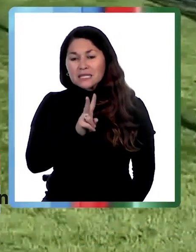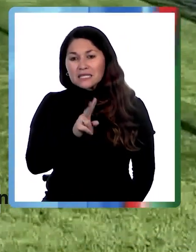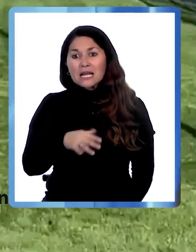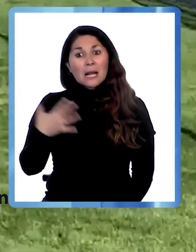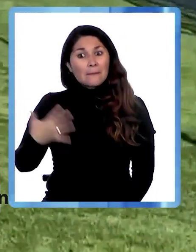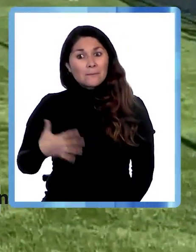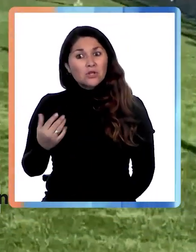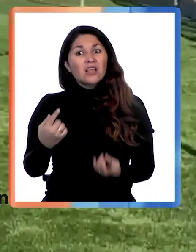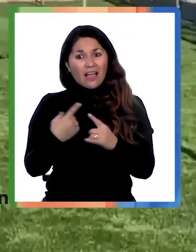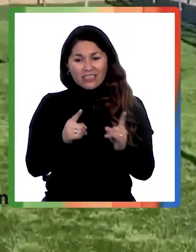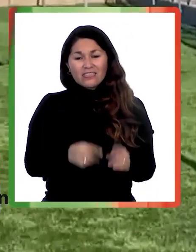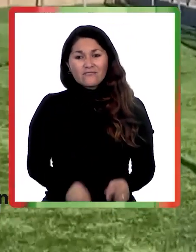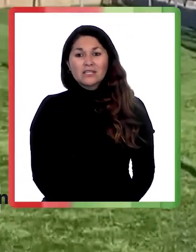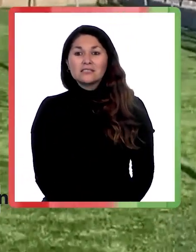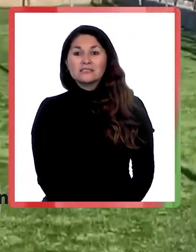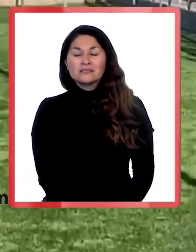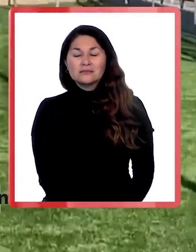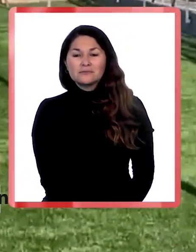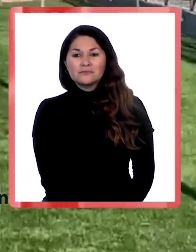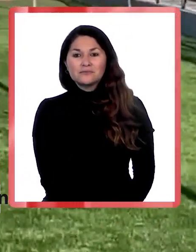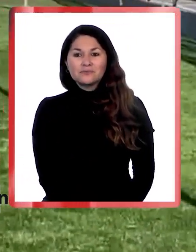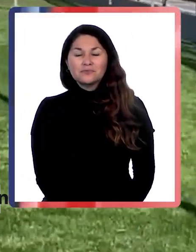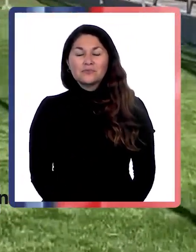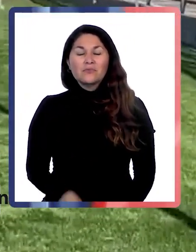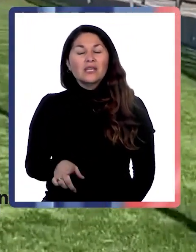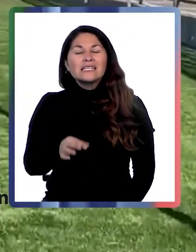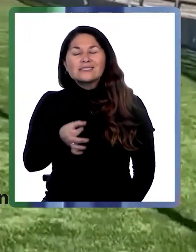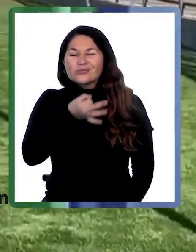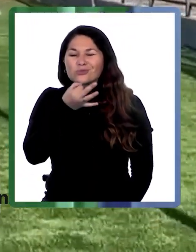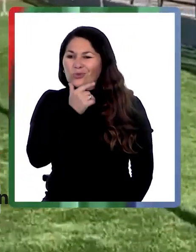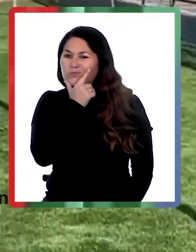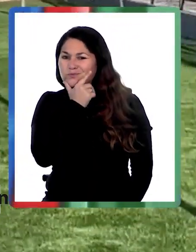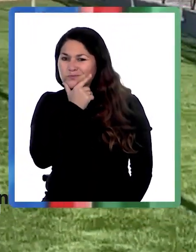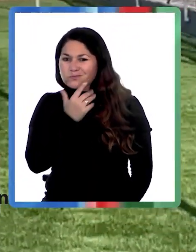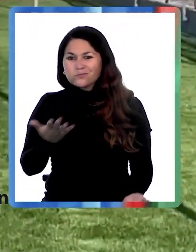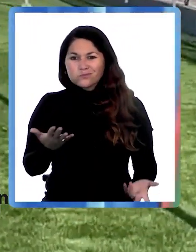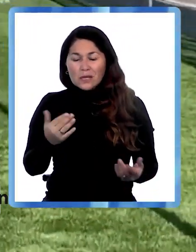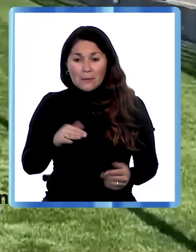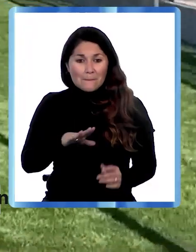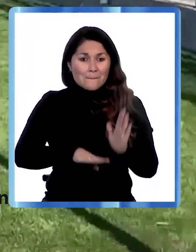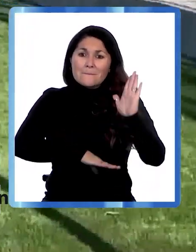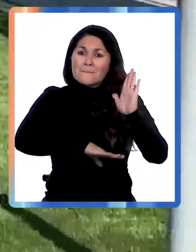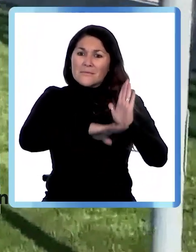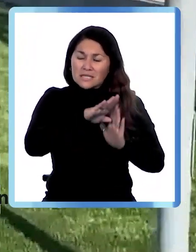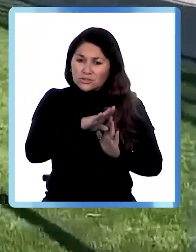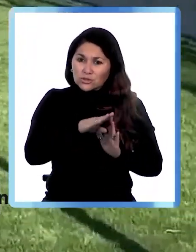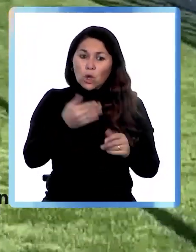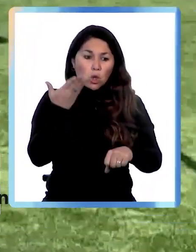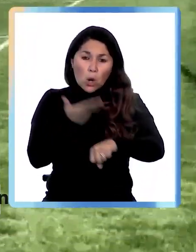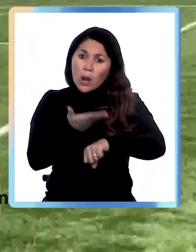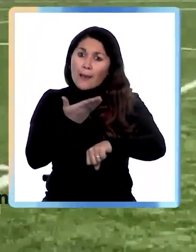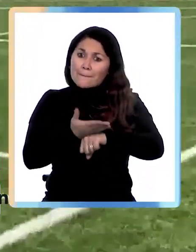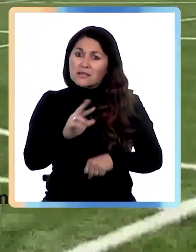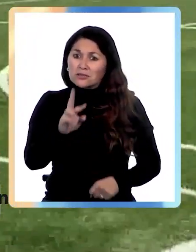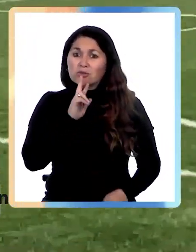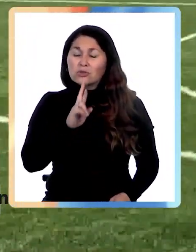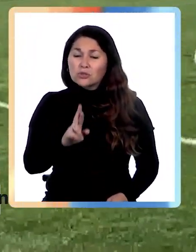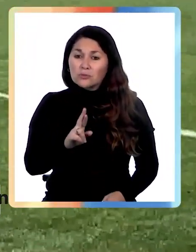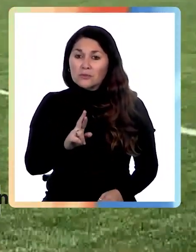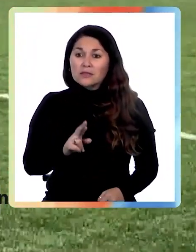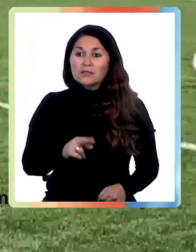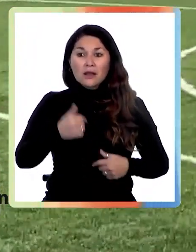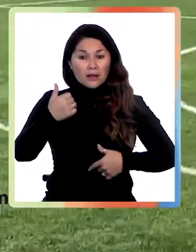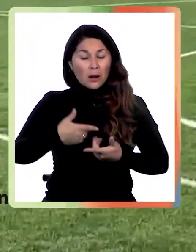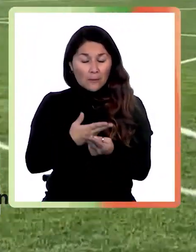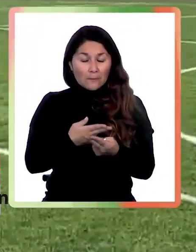incluso con importantes diferencias en diseños sus cuestionamientos adoptaron una mayor relevancia a lo que pide explicaciones